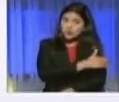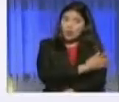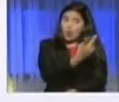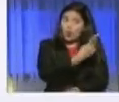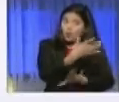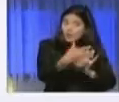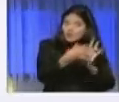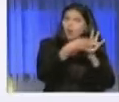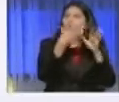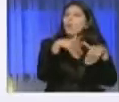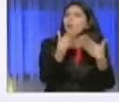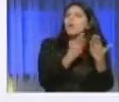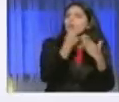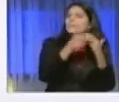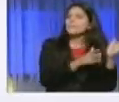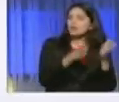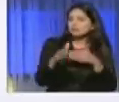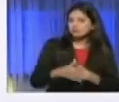su plan,